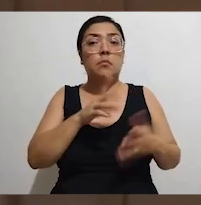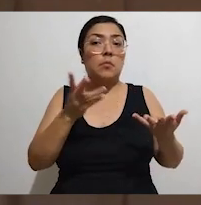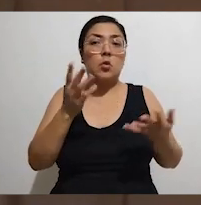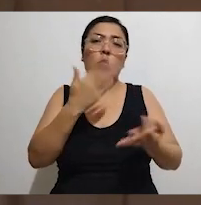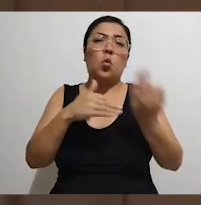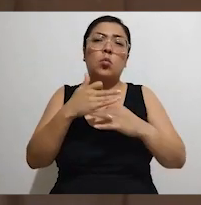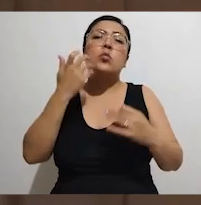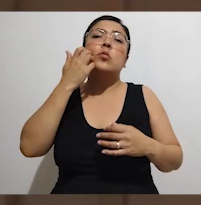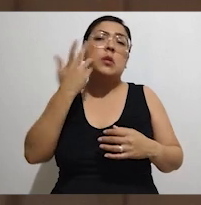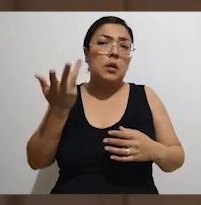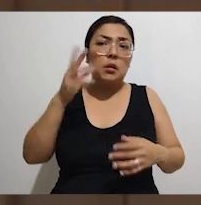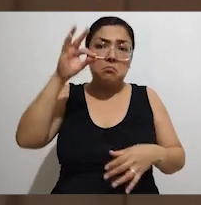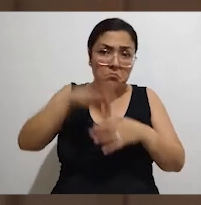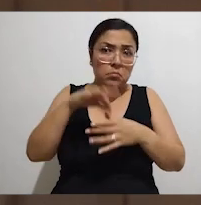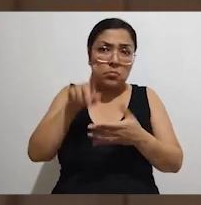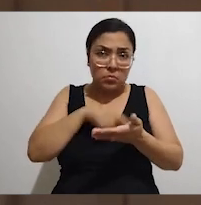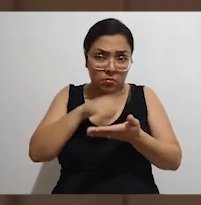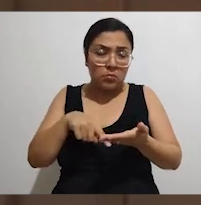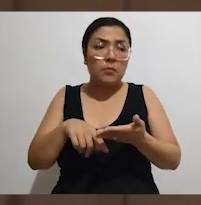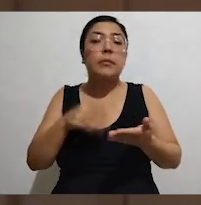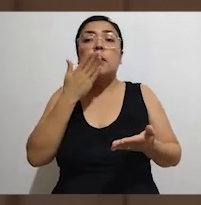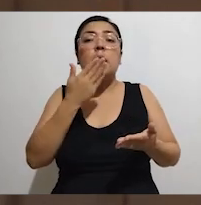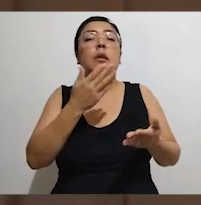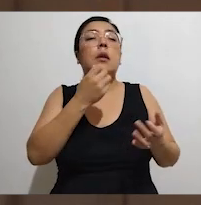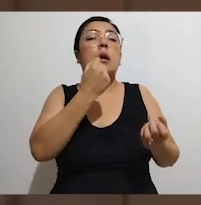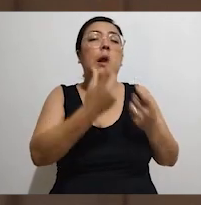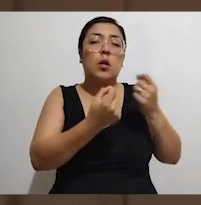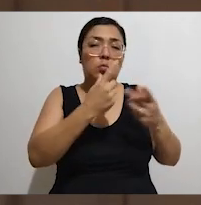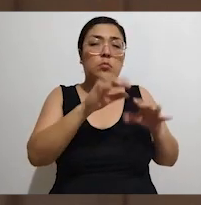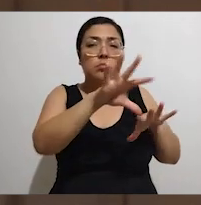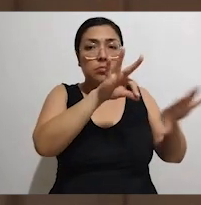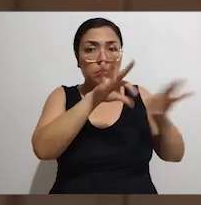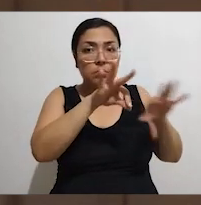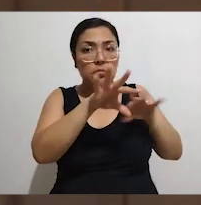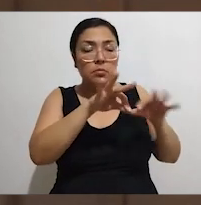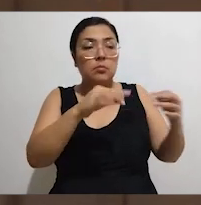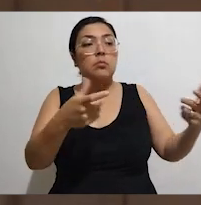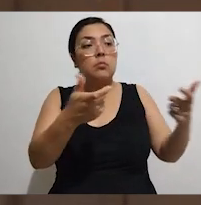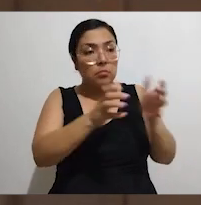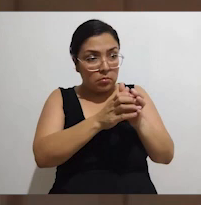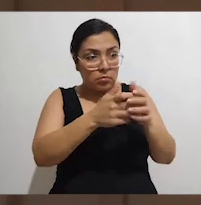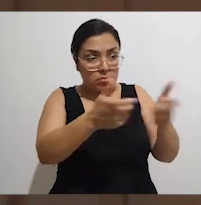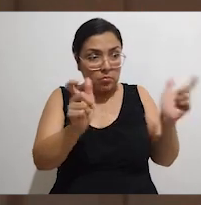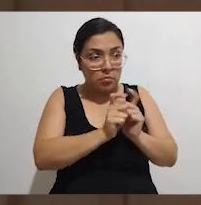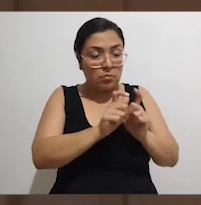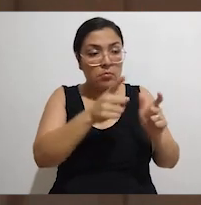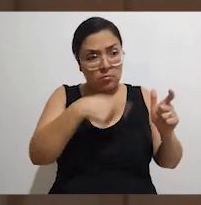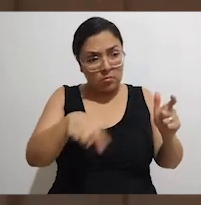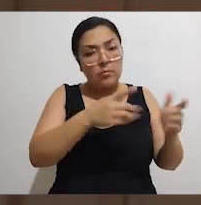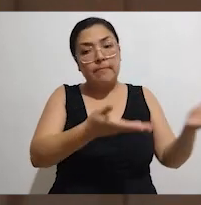las que hicieron un sorteo y procedieron a invitar a ese acto a las personas que así